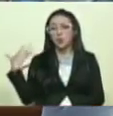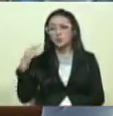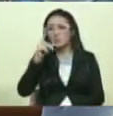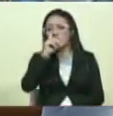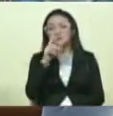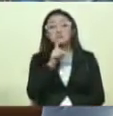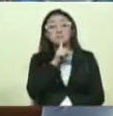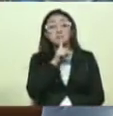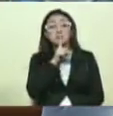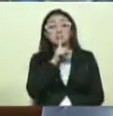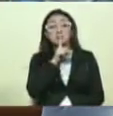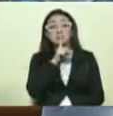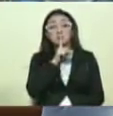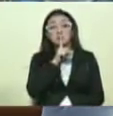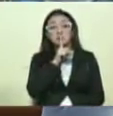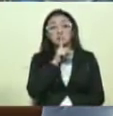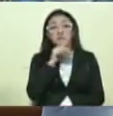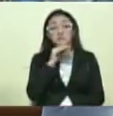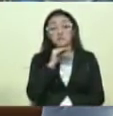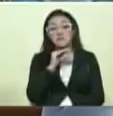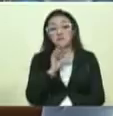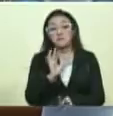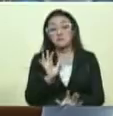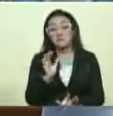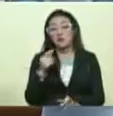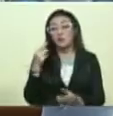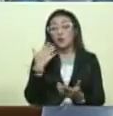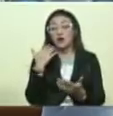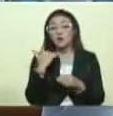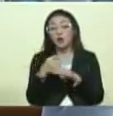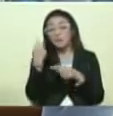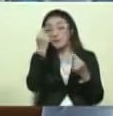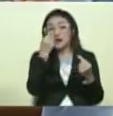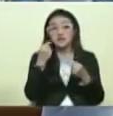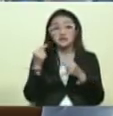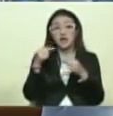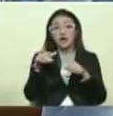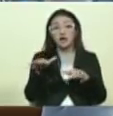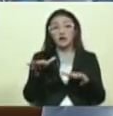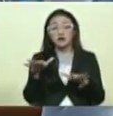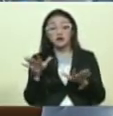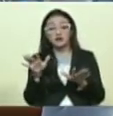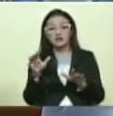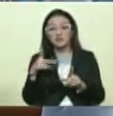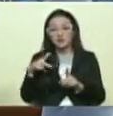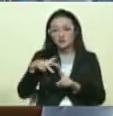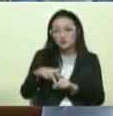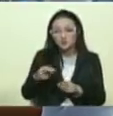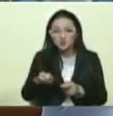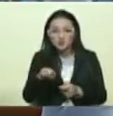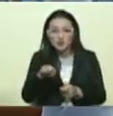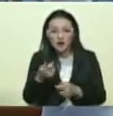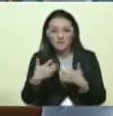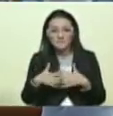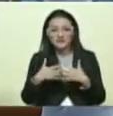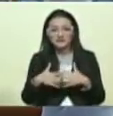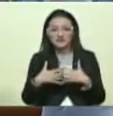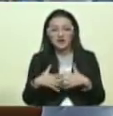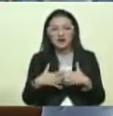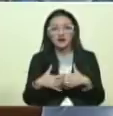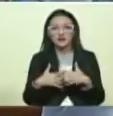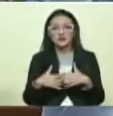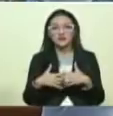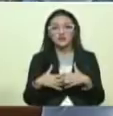años, sino se hizo prácticamente una especie de maquillaje para luego extorsionar a los empresarios que le lavaban los